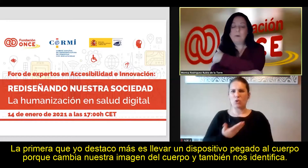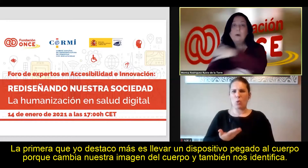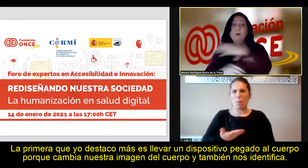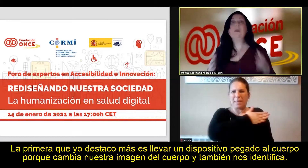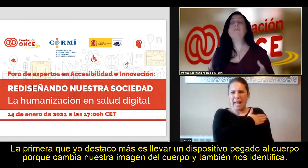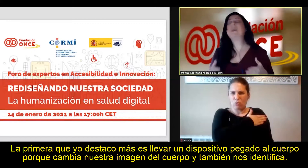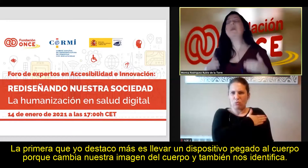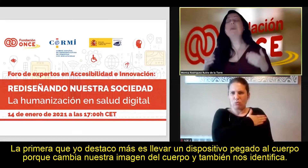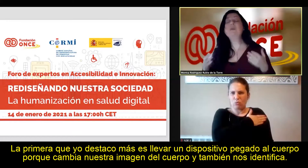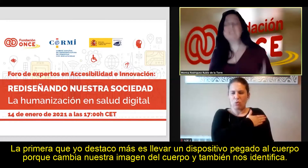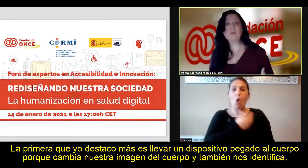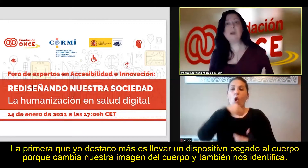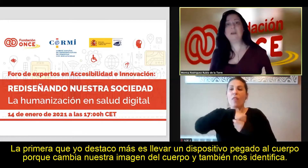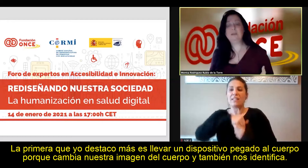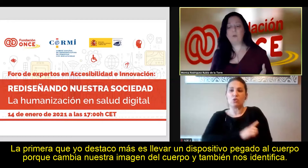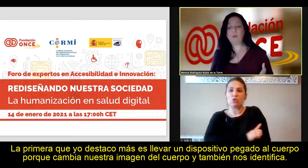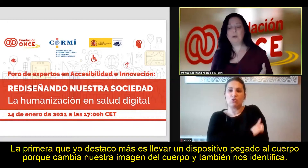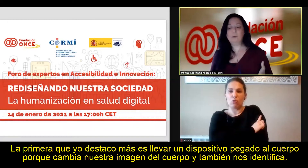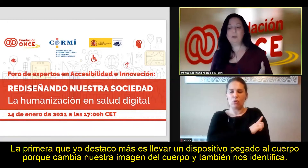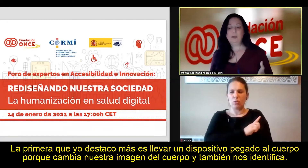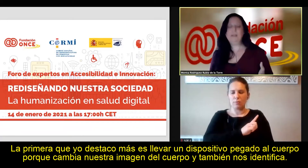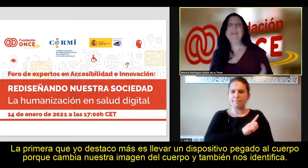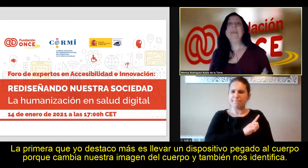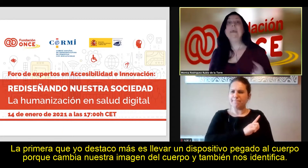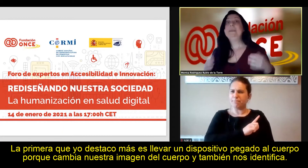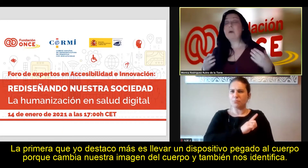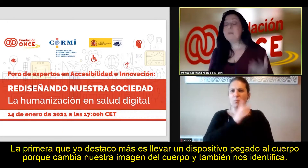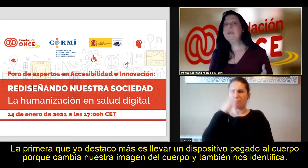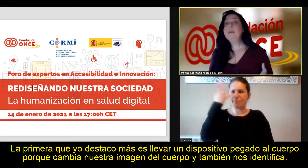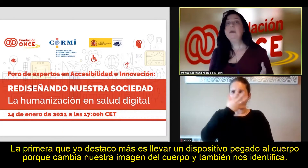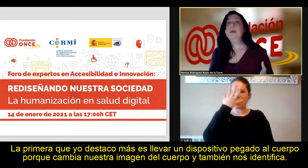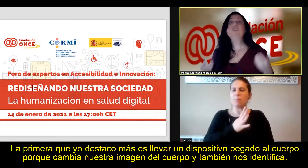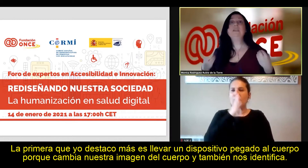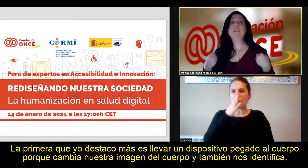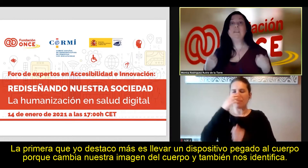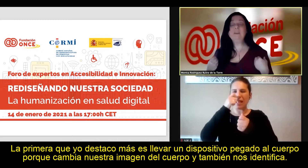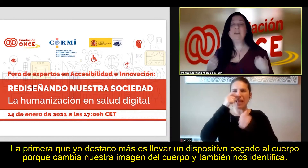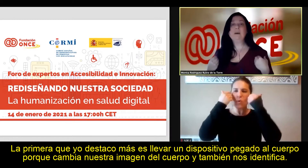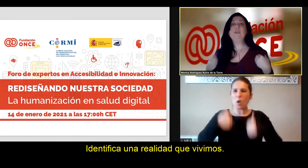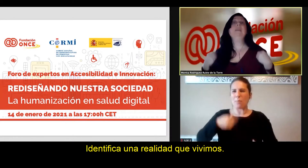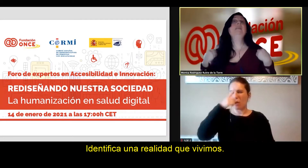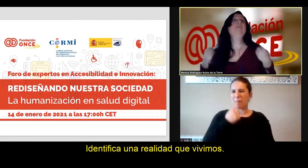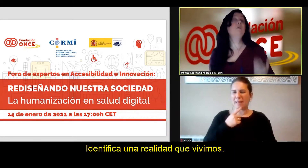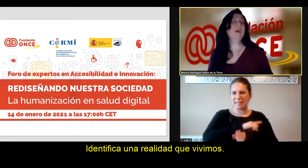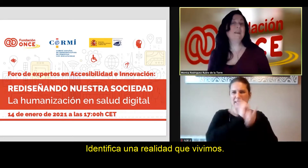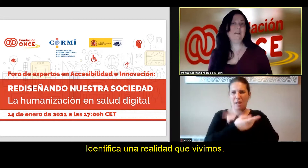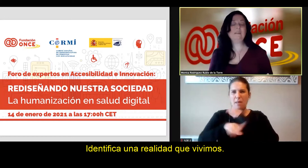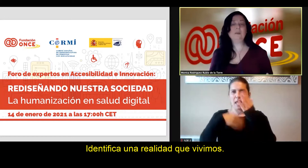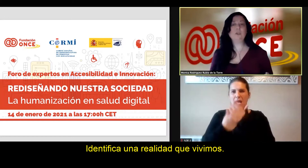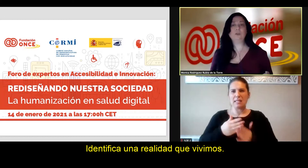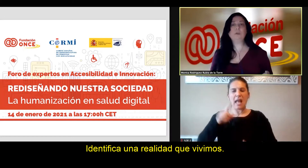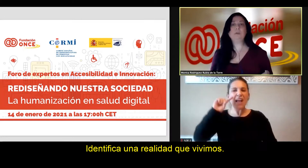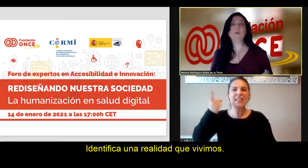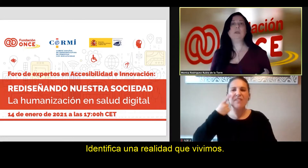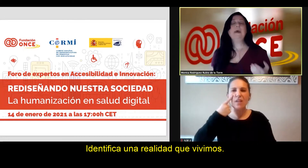cuerpo. ¿Por qué? Porque cambia nuestra imagen del cuerpo. También nos identifica una realidad que